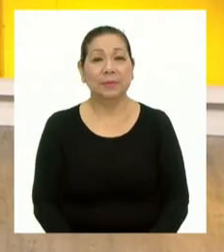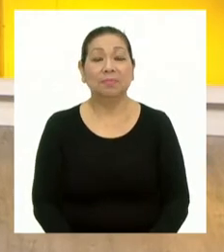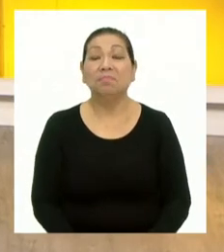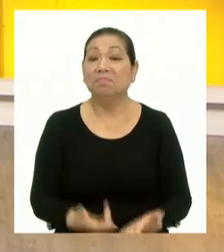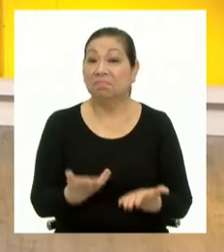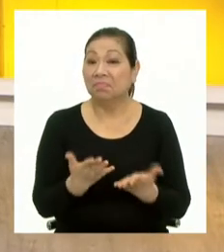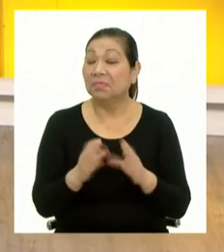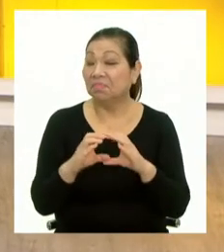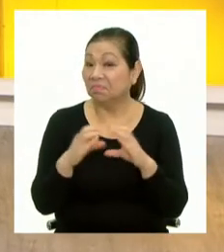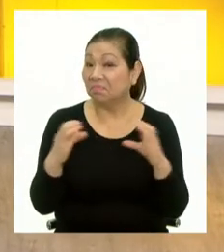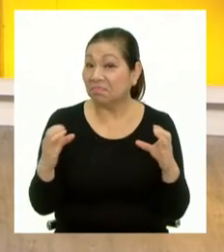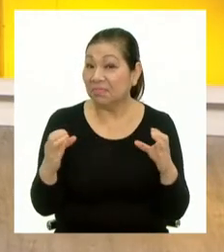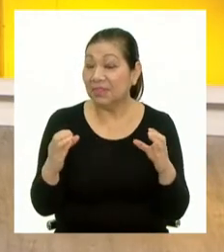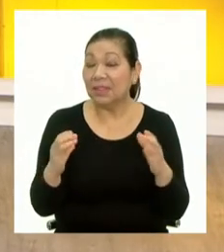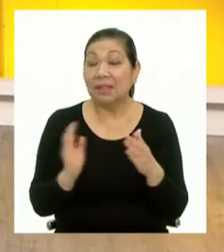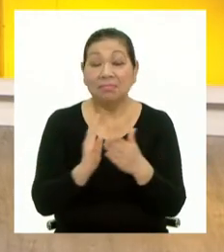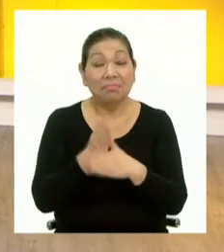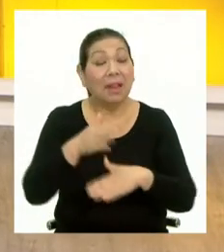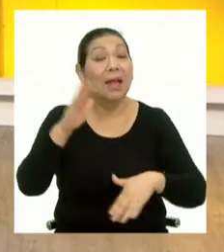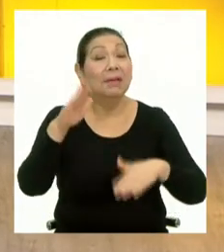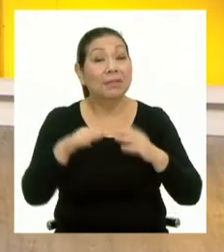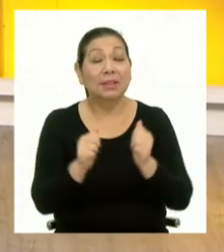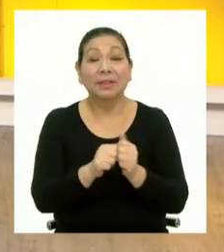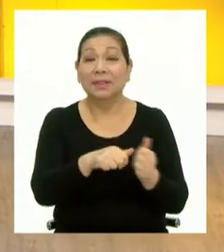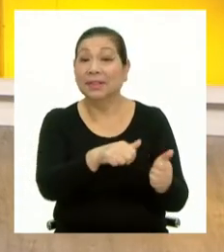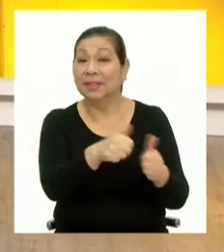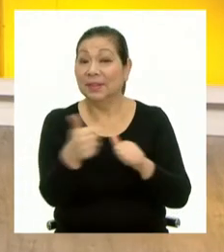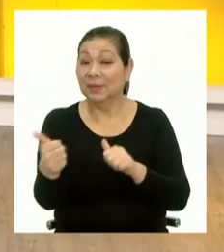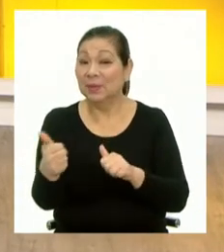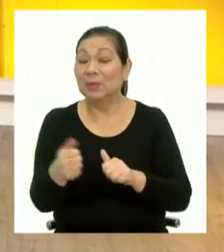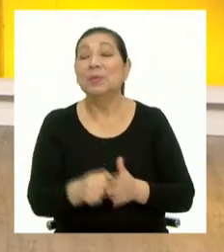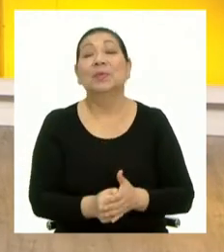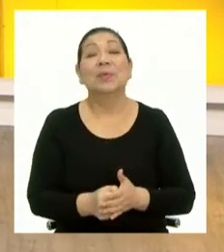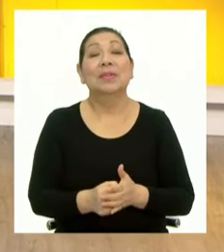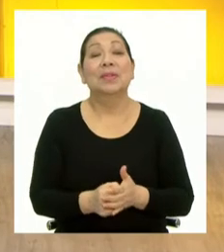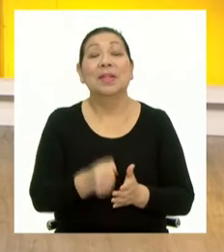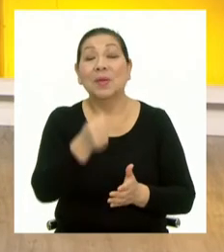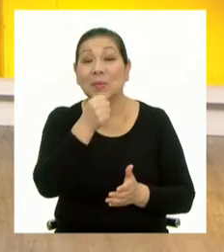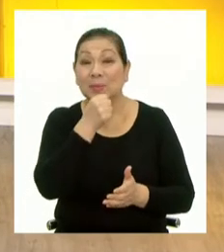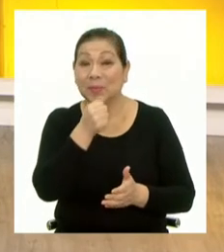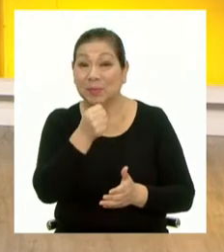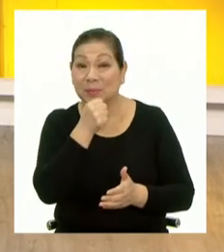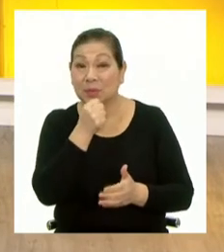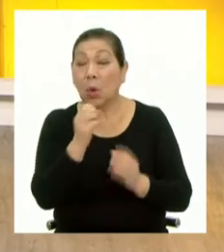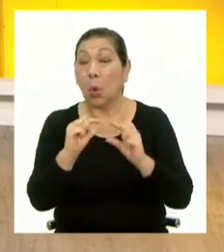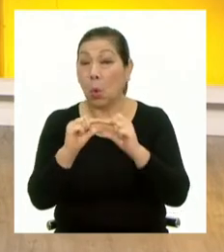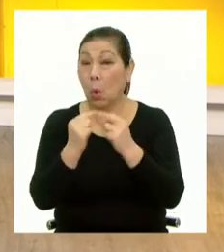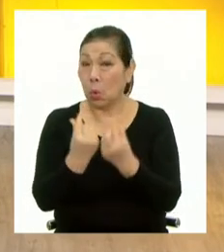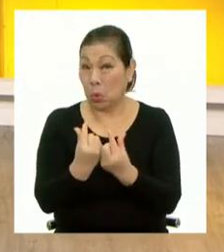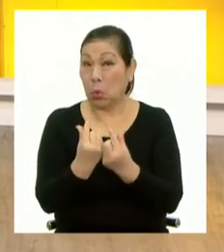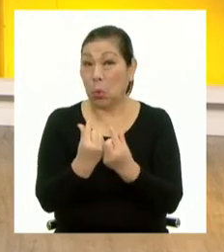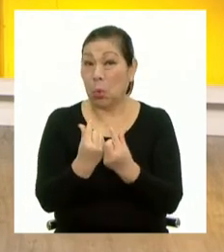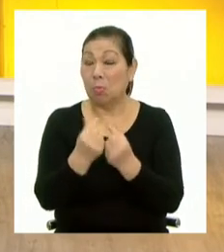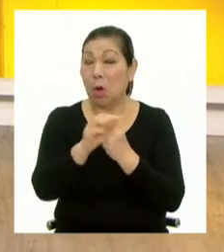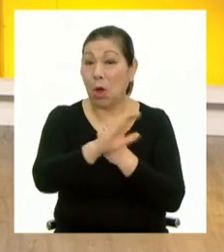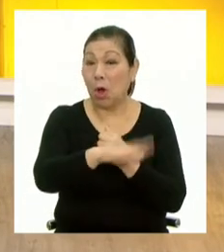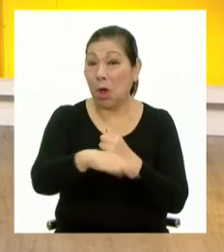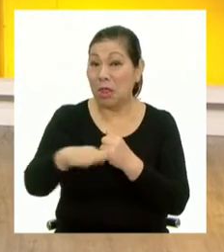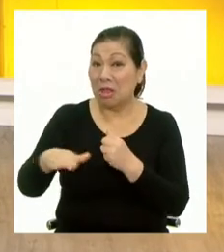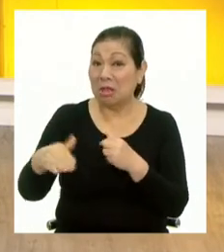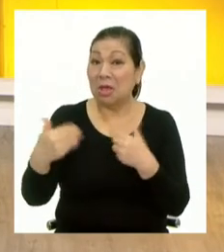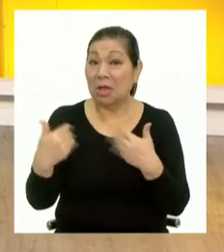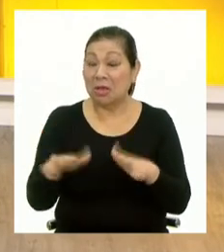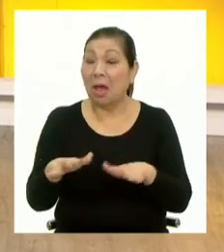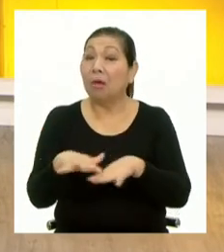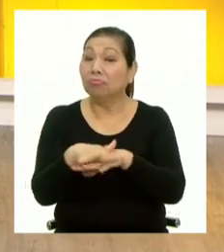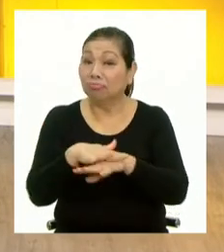Hablando de las clases semipresenciales, nos vamos con Jimena Carrasco desde Villa María del Triunfo, que hay un grupo de niños que ya se